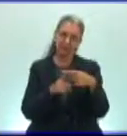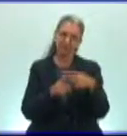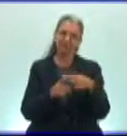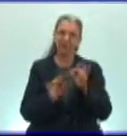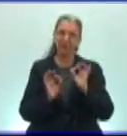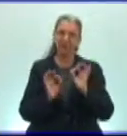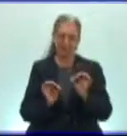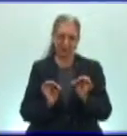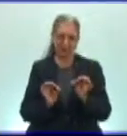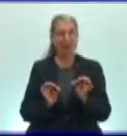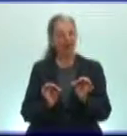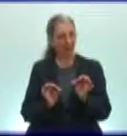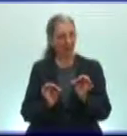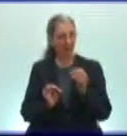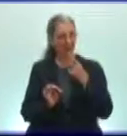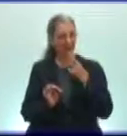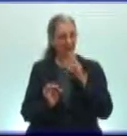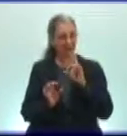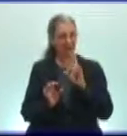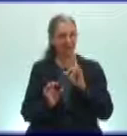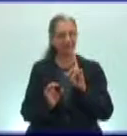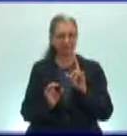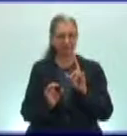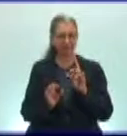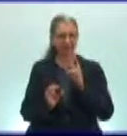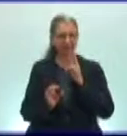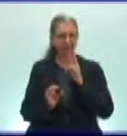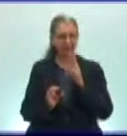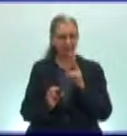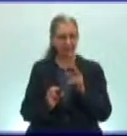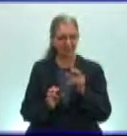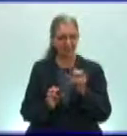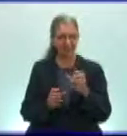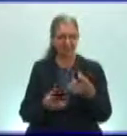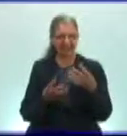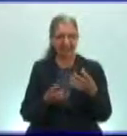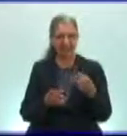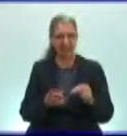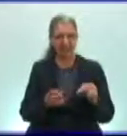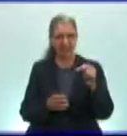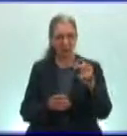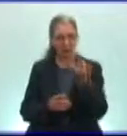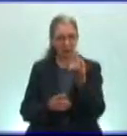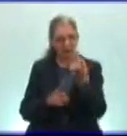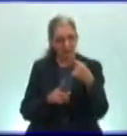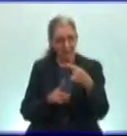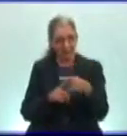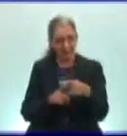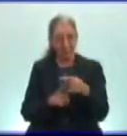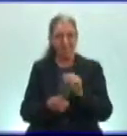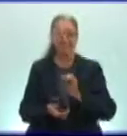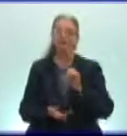núcleo tienen carga. Entonces, la respuesta correcta, carga nuclear, 1 más.